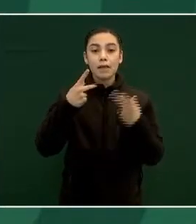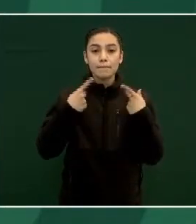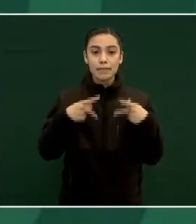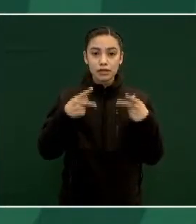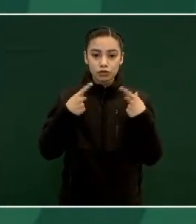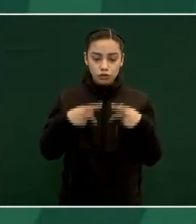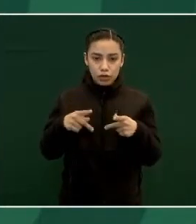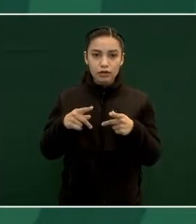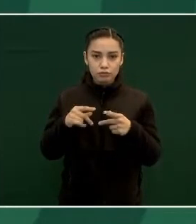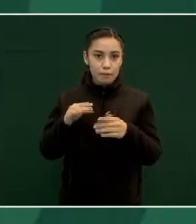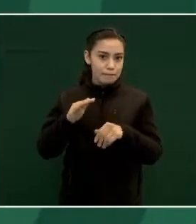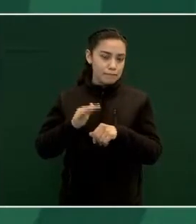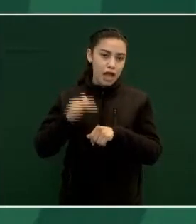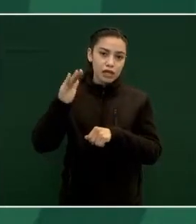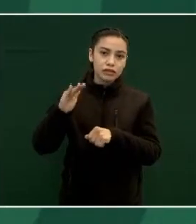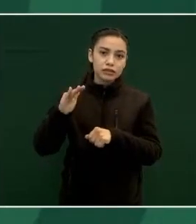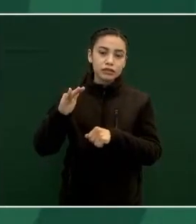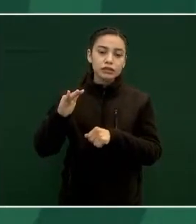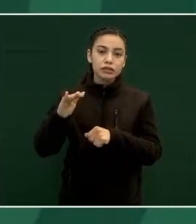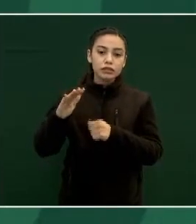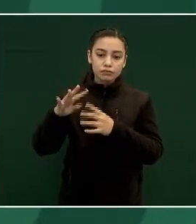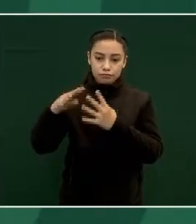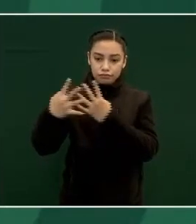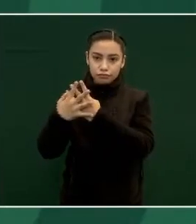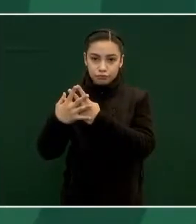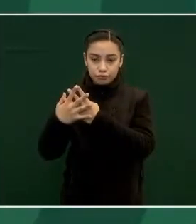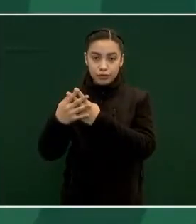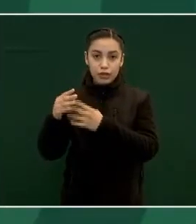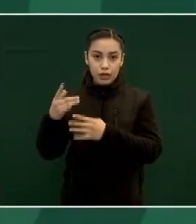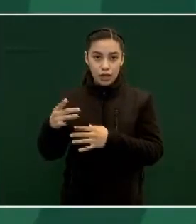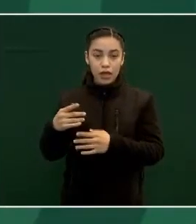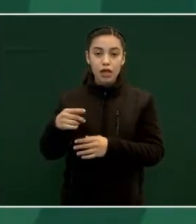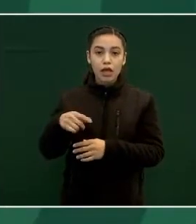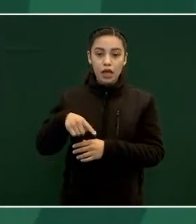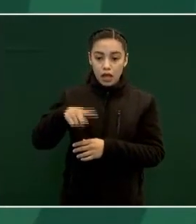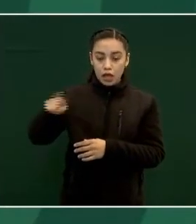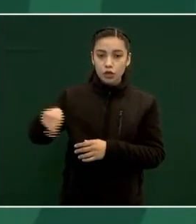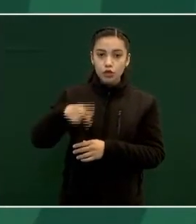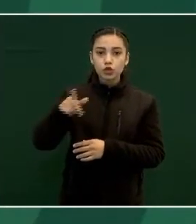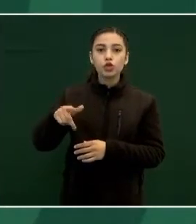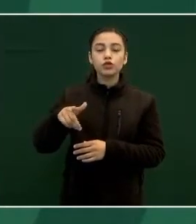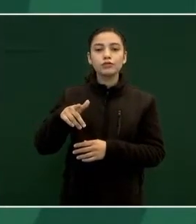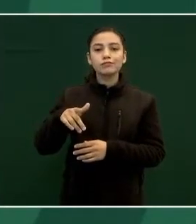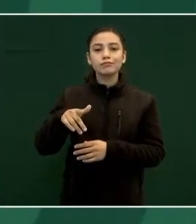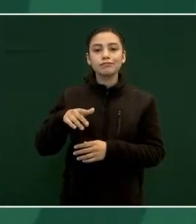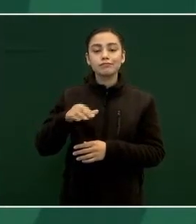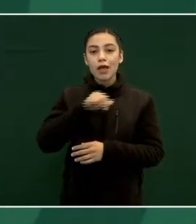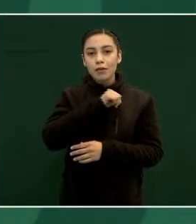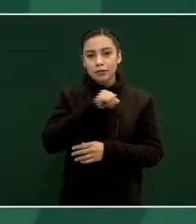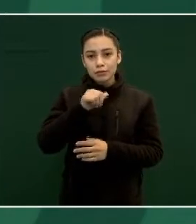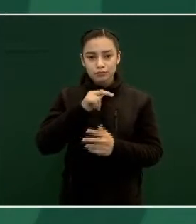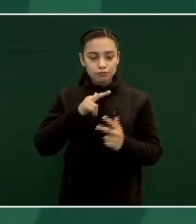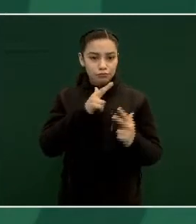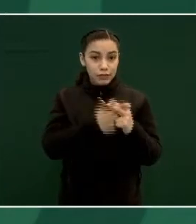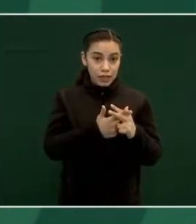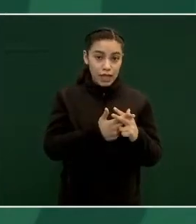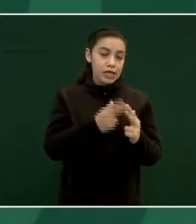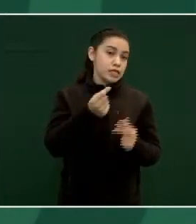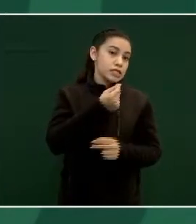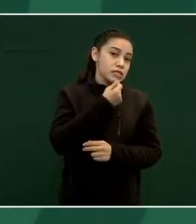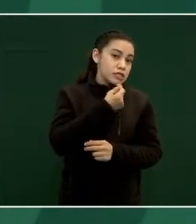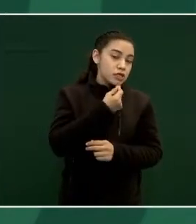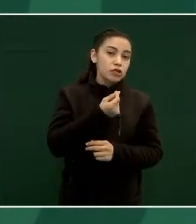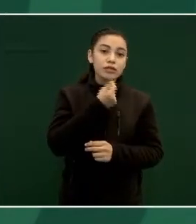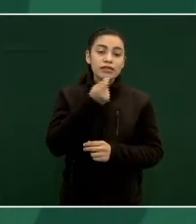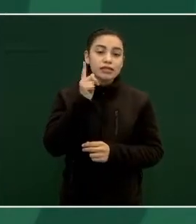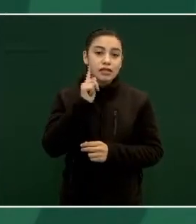autores materiales, intelectuales, en el caso de los asesinatos de niñas, niños y